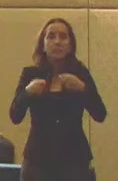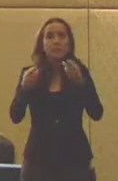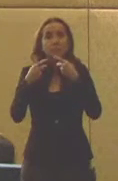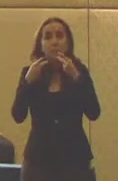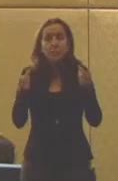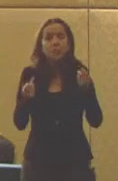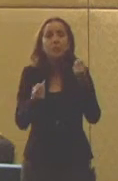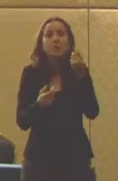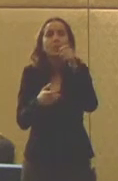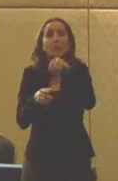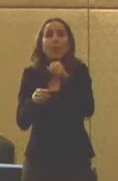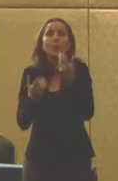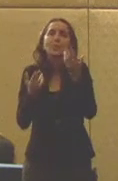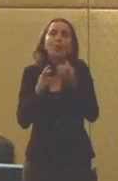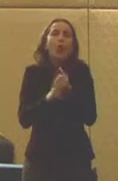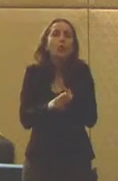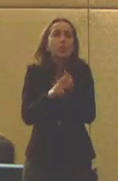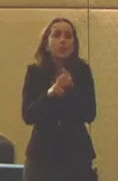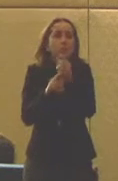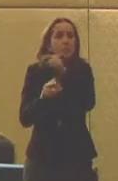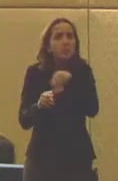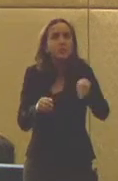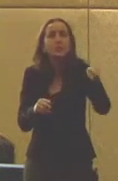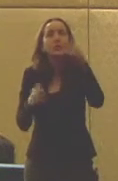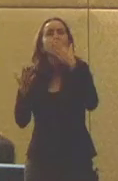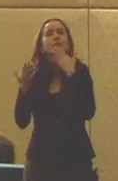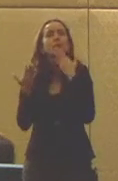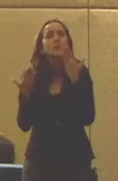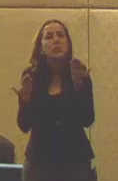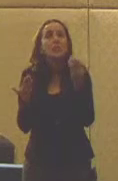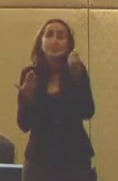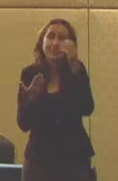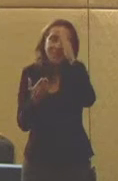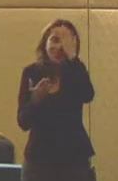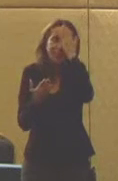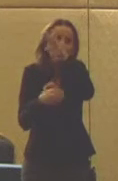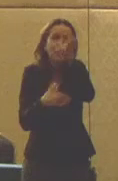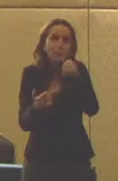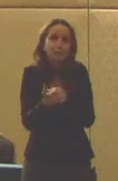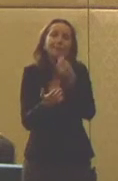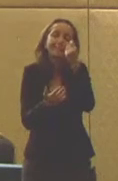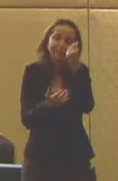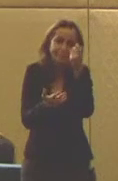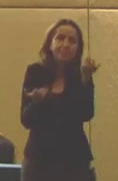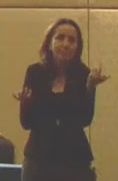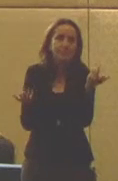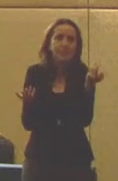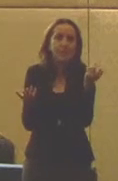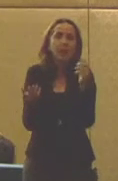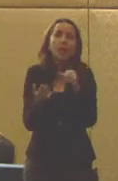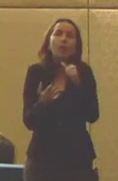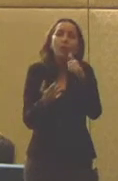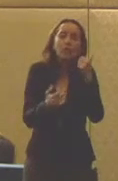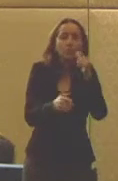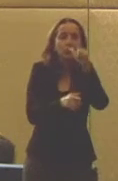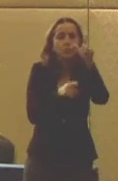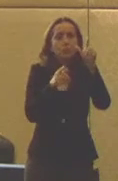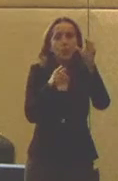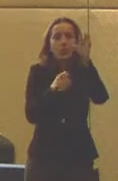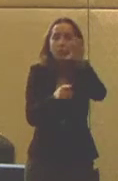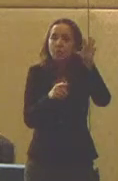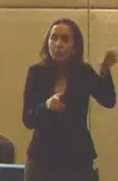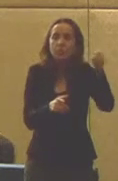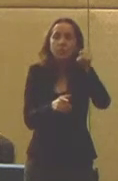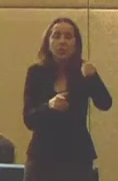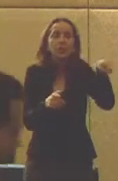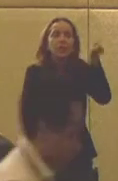cuenta con más recursos, porque identificar el riesgo evidentemente tiene un costo, ¿no? Hay algunos sectores clave que tienen muy poco avance en incorporar la reducción